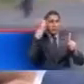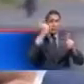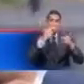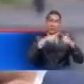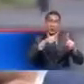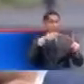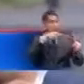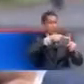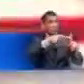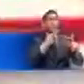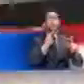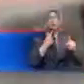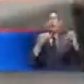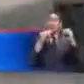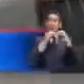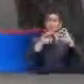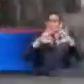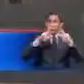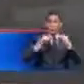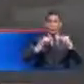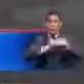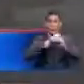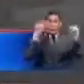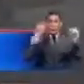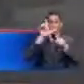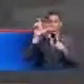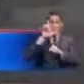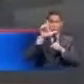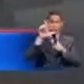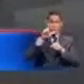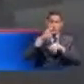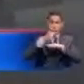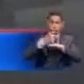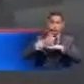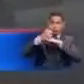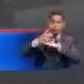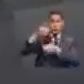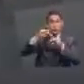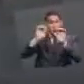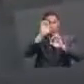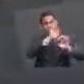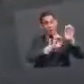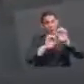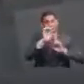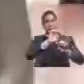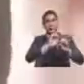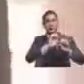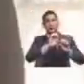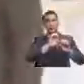tenido la historia reciente del Ecuador. La mañana de este lunes se eligió al jurado que decidirá sobre la suerte del ex